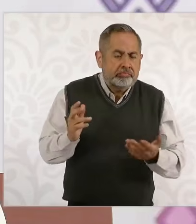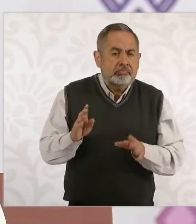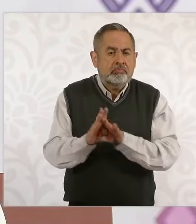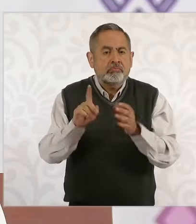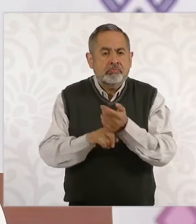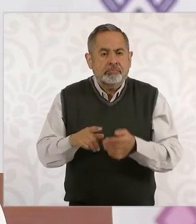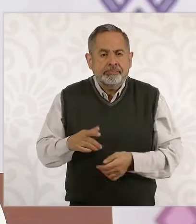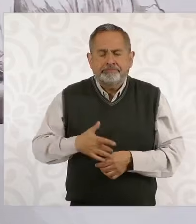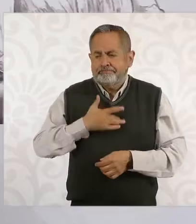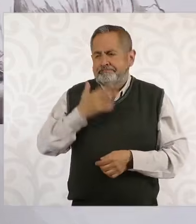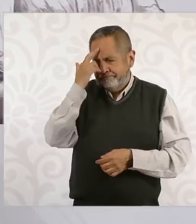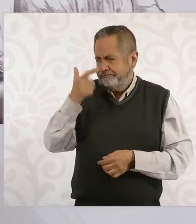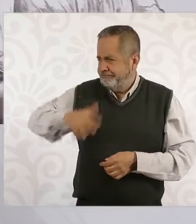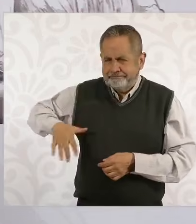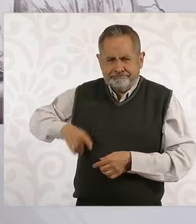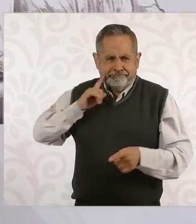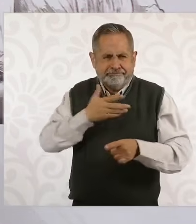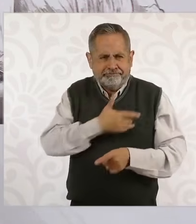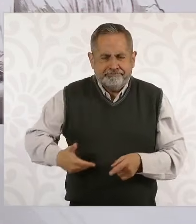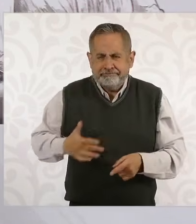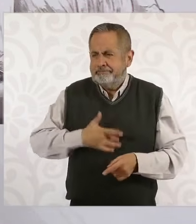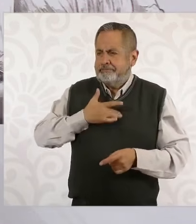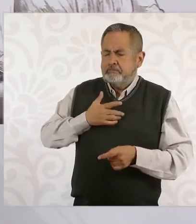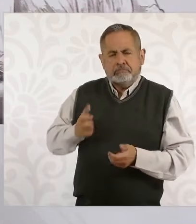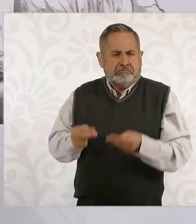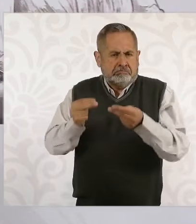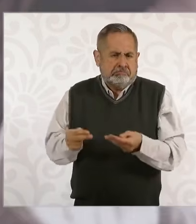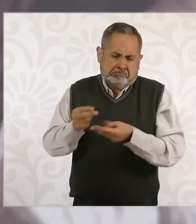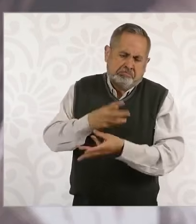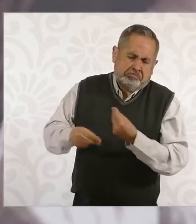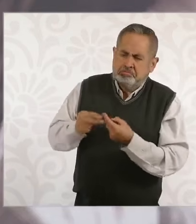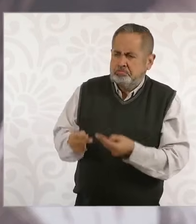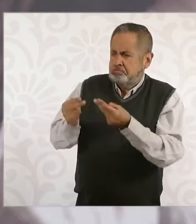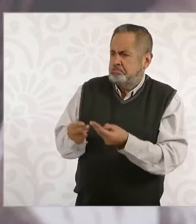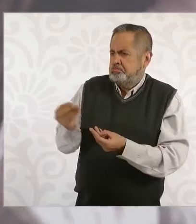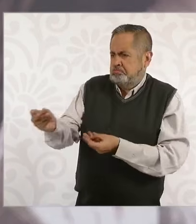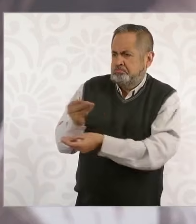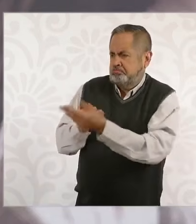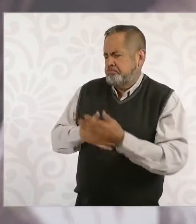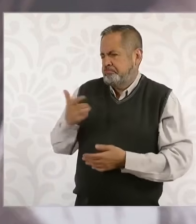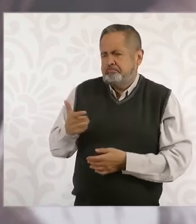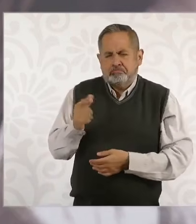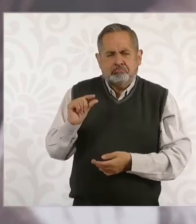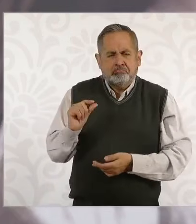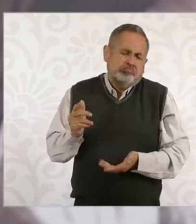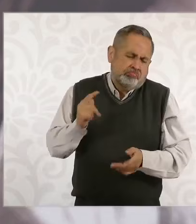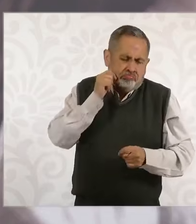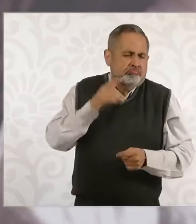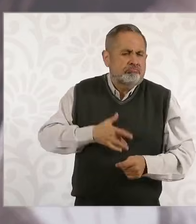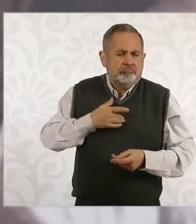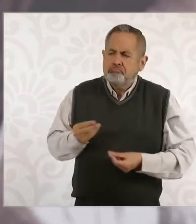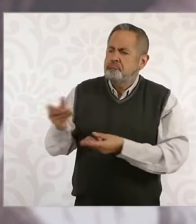por razones humanitarias, como dijo muy bien la presidenta, también por razones comerciales, es parte de nuestro comercio. Entonces, con ellos tenemos un muy